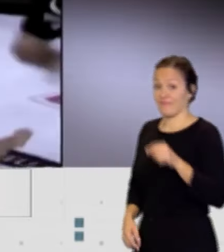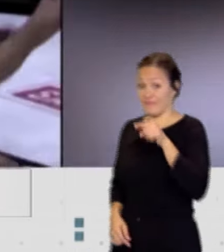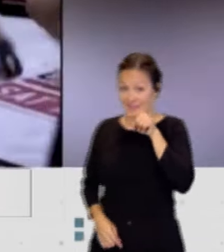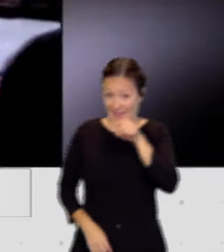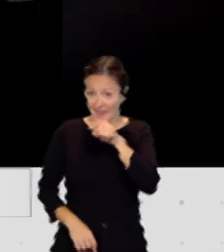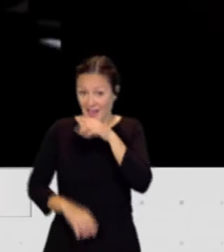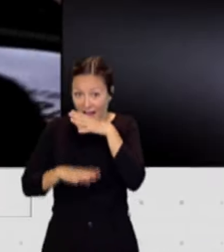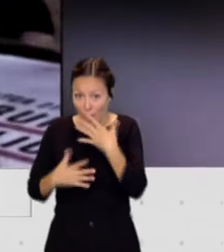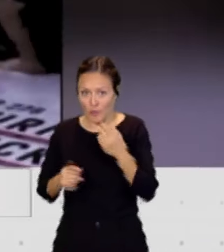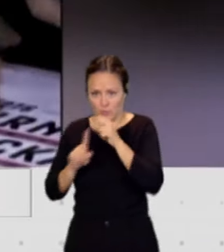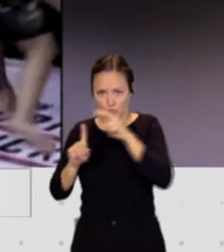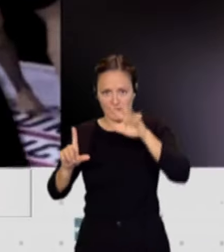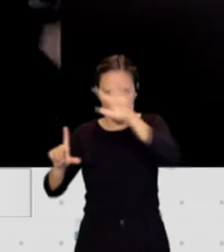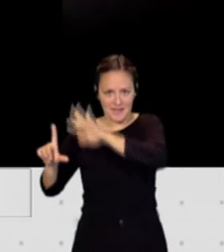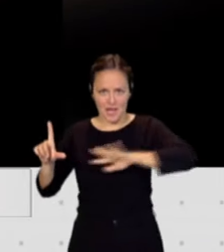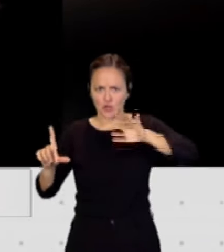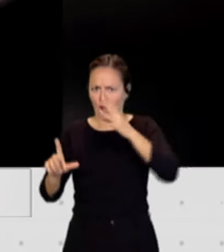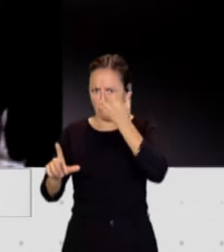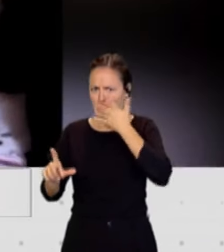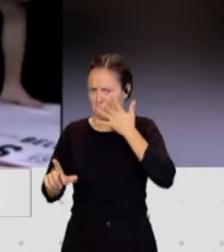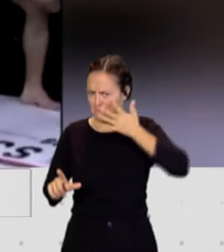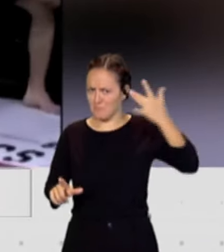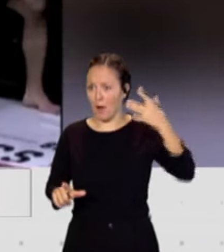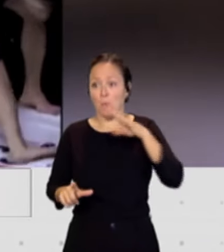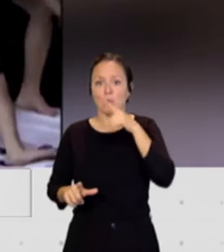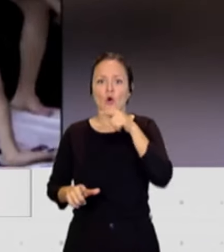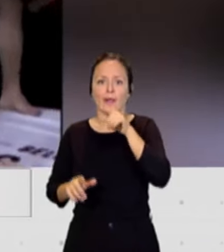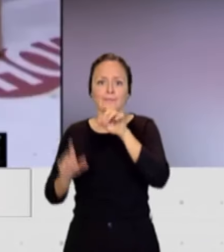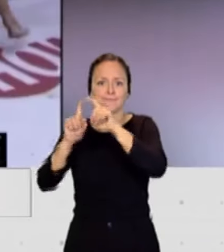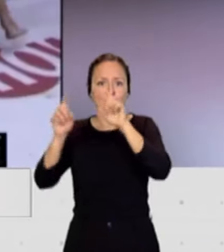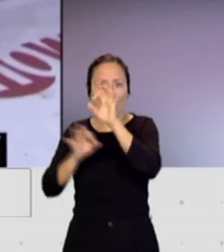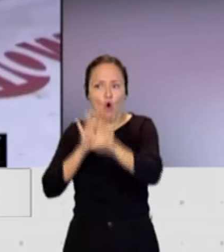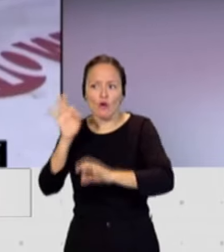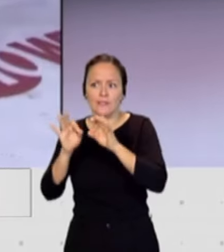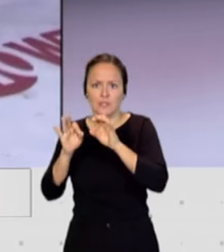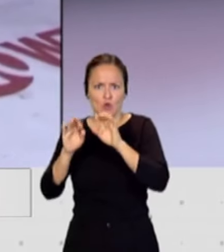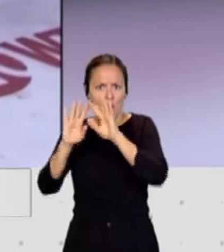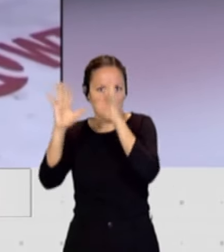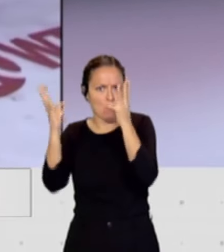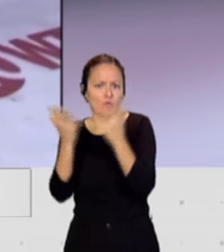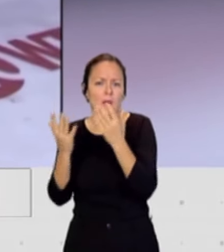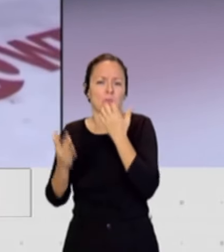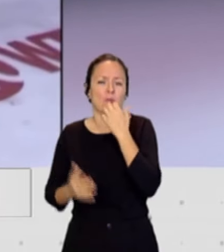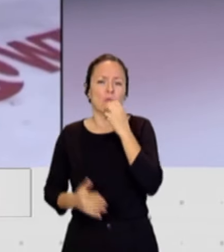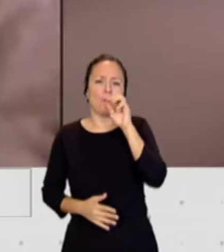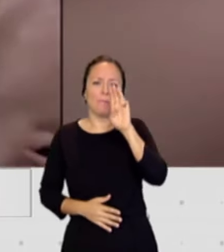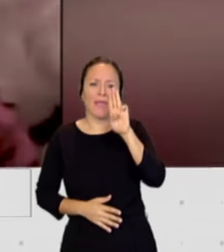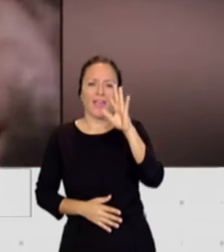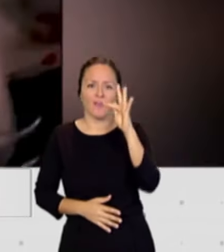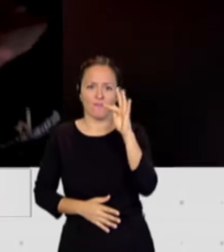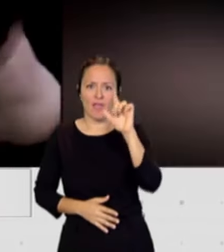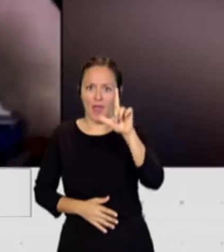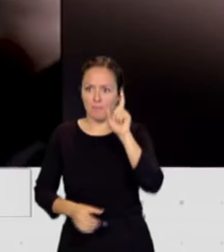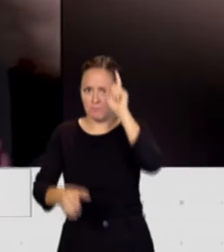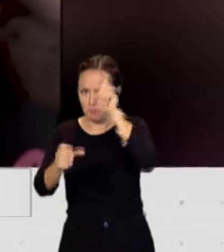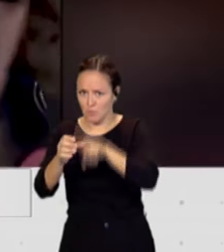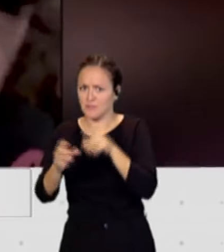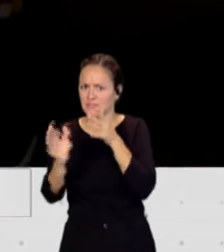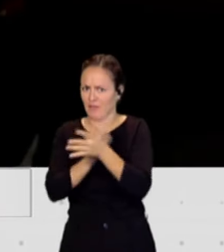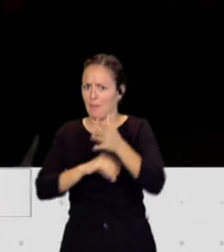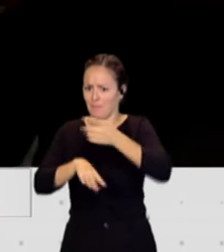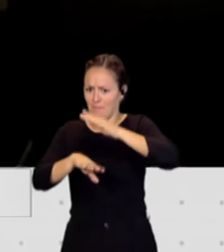conocidos ya que ha peleado en en organizaciones que son de talla mundial como pfl Entonces es un mérito